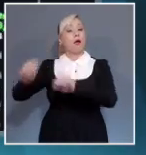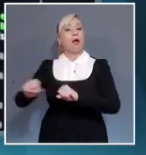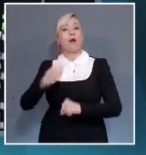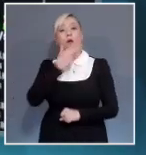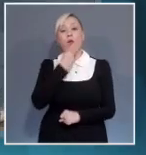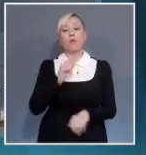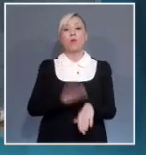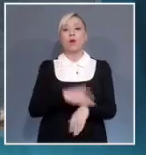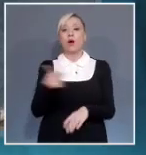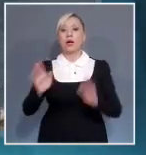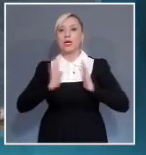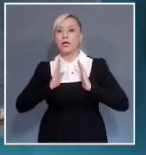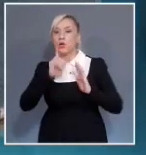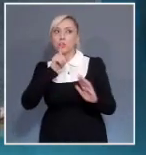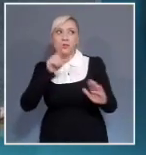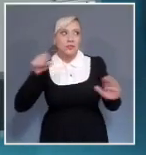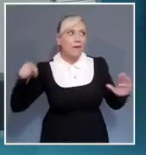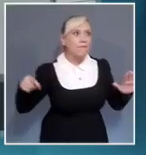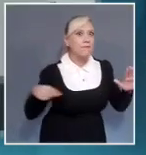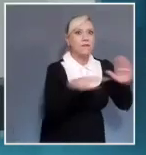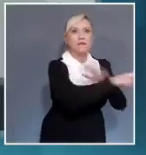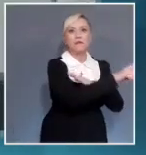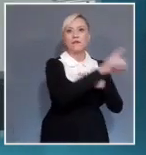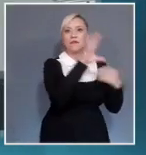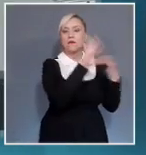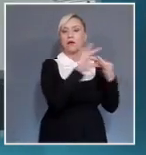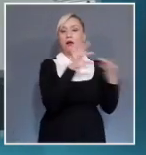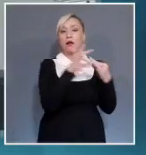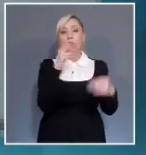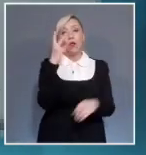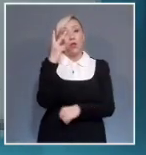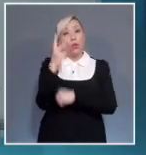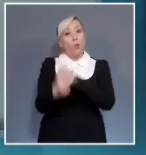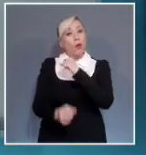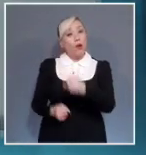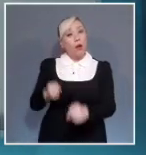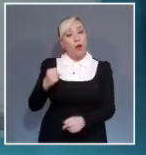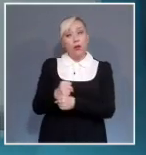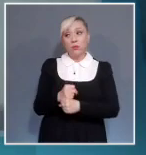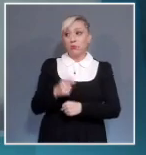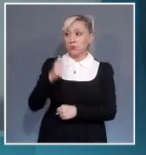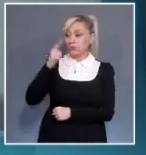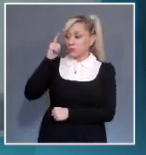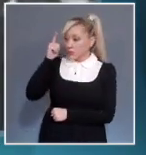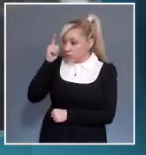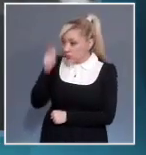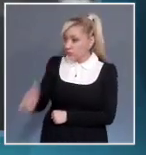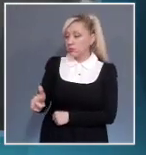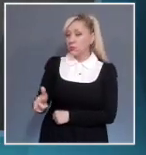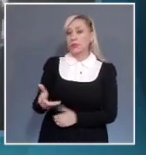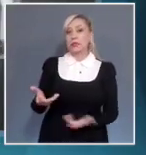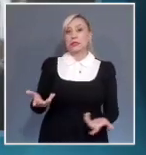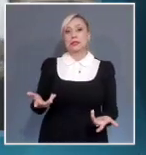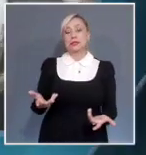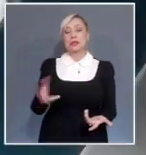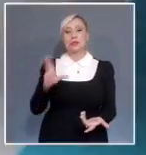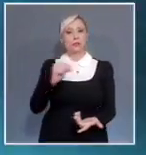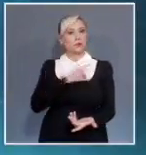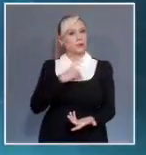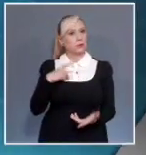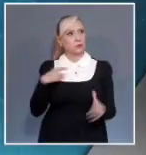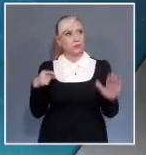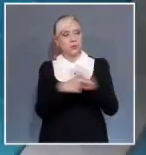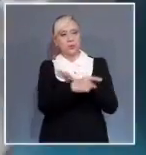confidencial en un foro propio durante 2 años. Se duda sobre si alguna potencia extranjera pudo apoderarse de la información.